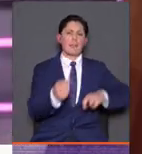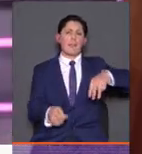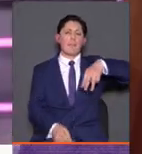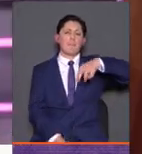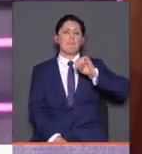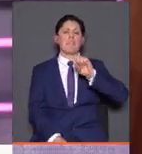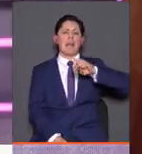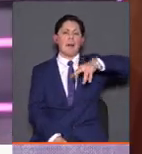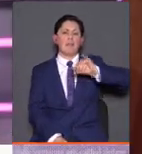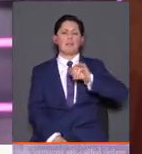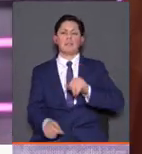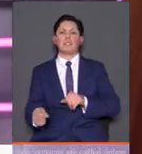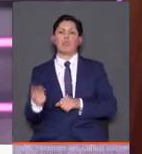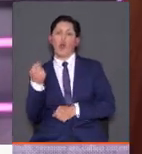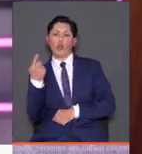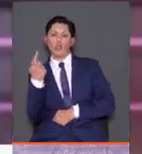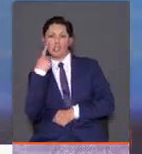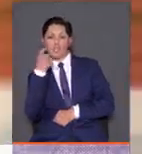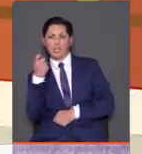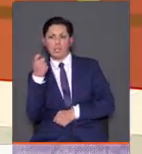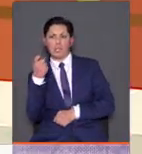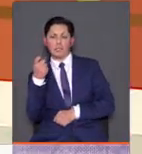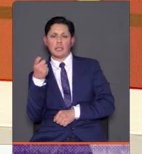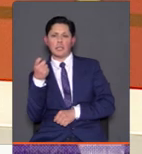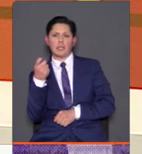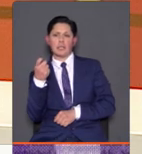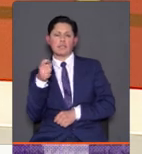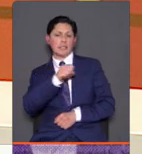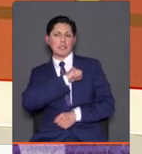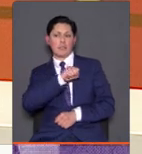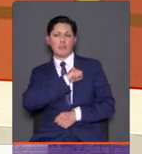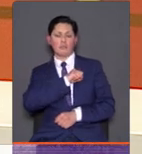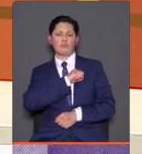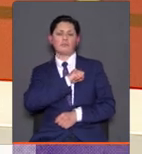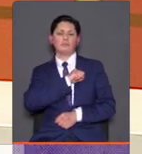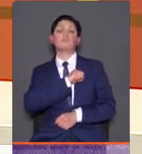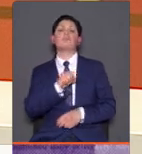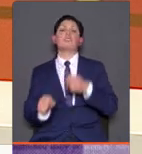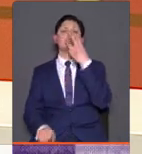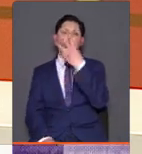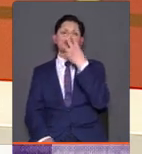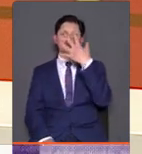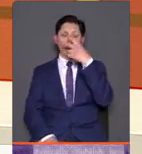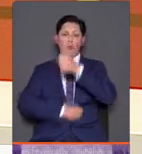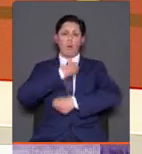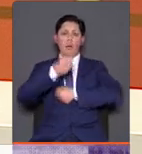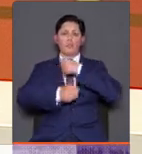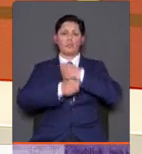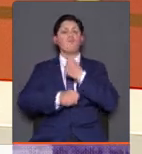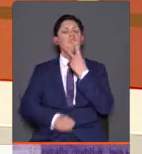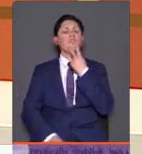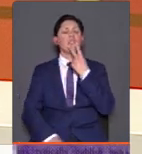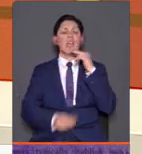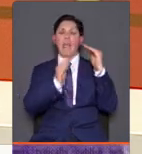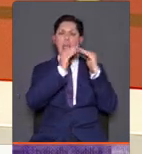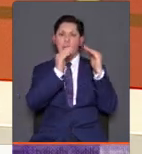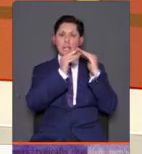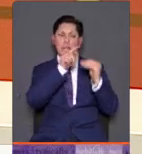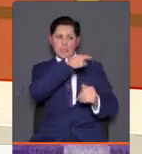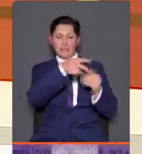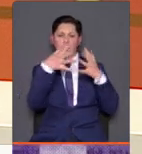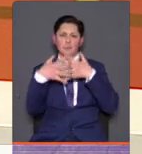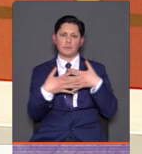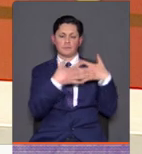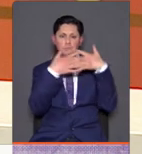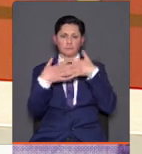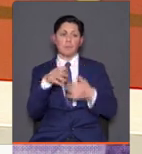y los días que faltaban los dormía arriba del avión. Don Francisco lleva 35 años viviendo en los Estados Unidos. De hecho, es en ese país